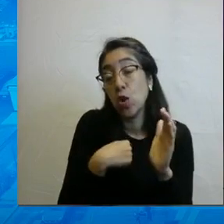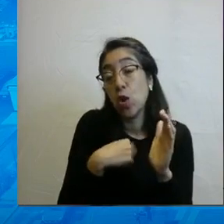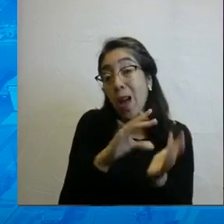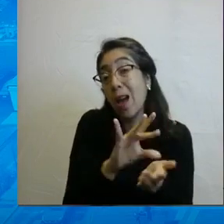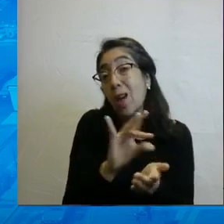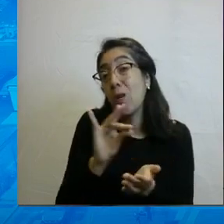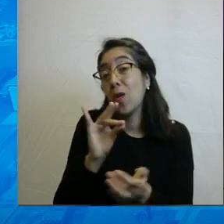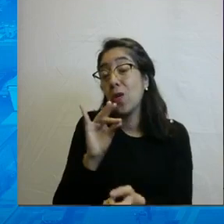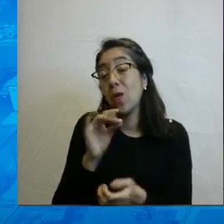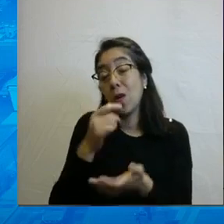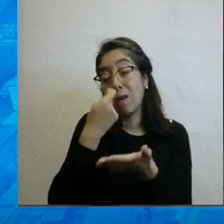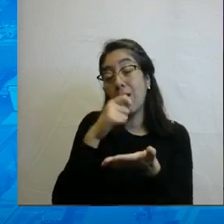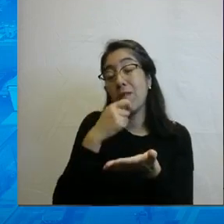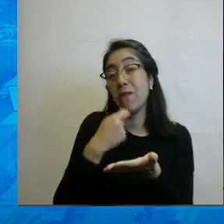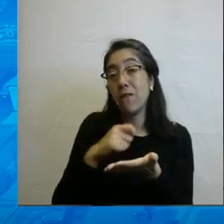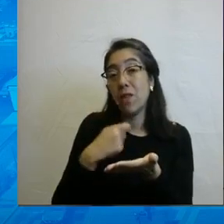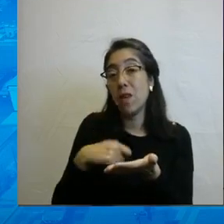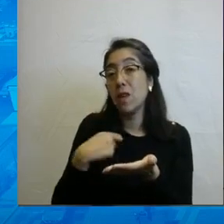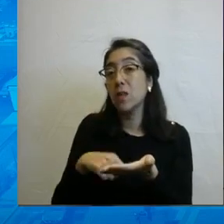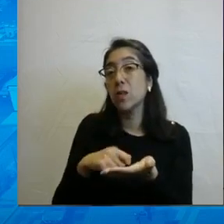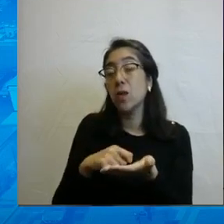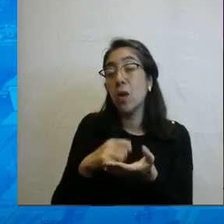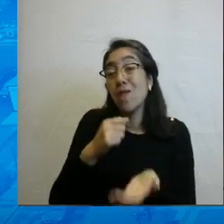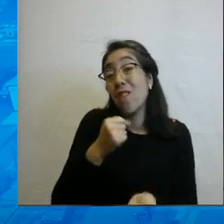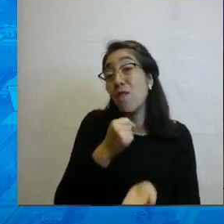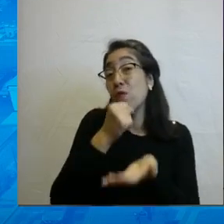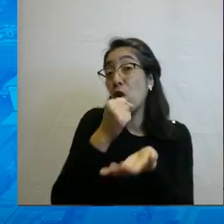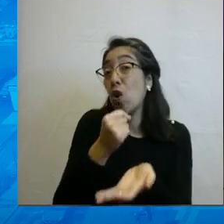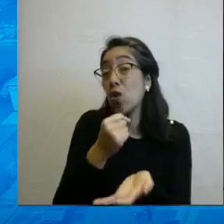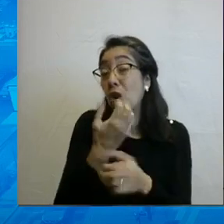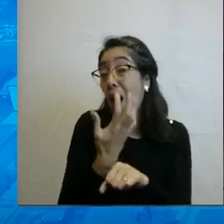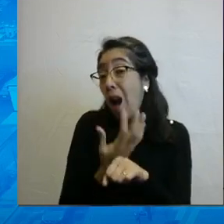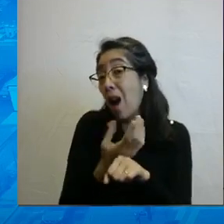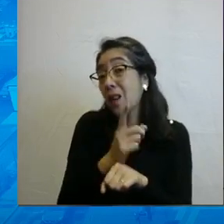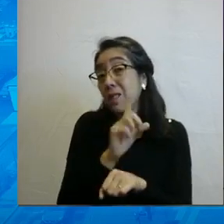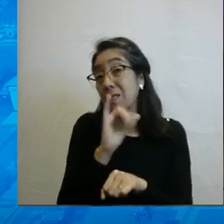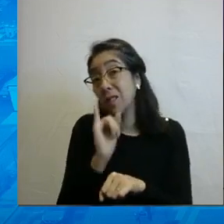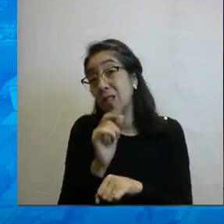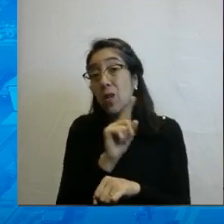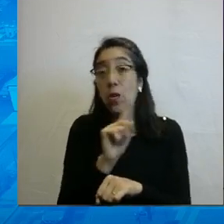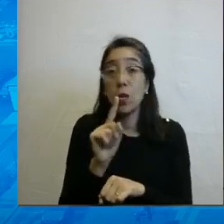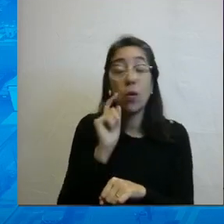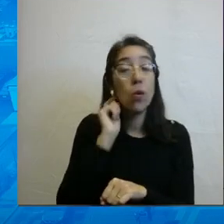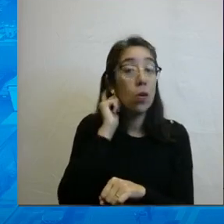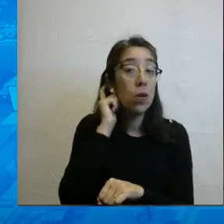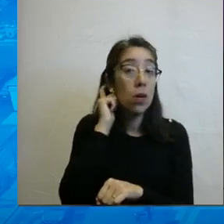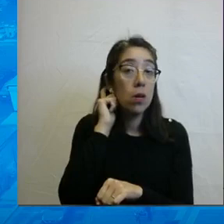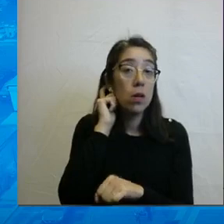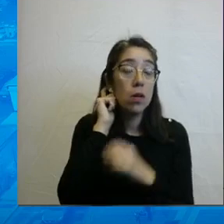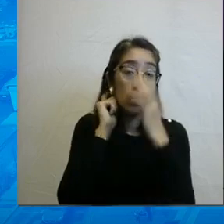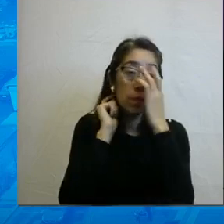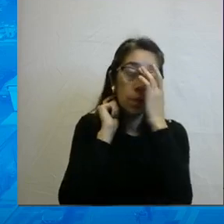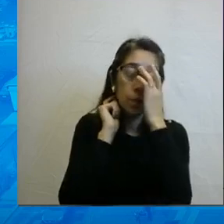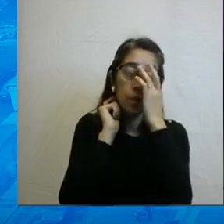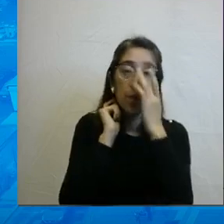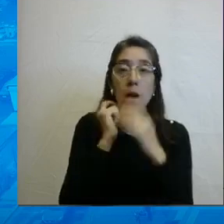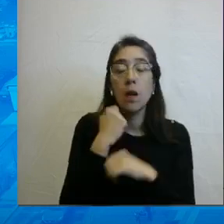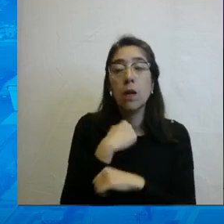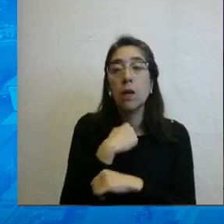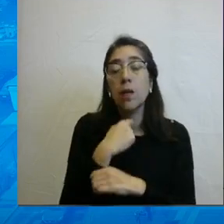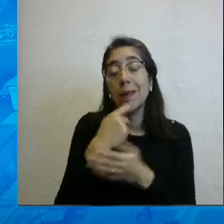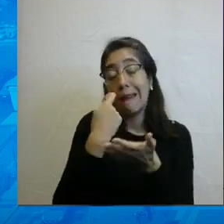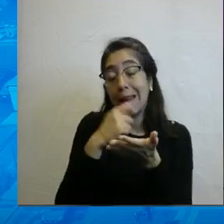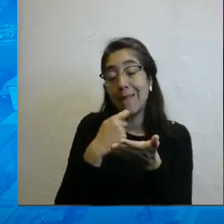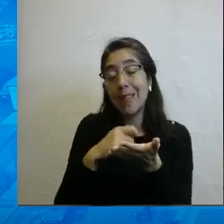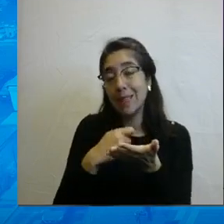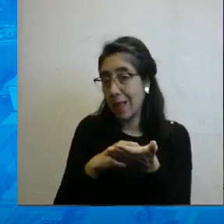poder revisarlo y por tanto yo, tomando conocimiento de esto, quedo yo al menos con la tarea de poder revisar la situación y poder